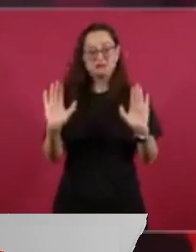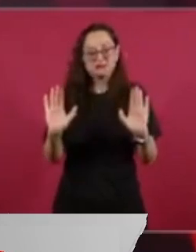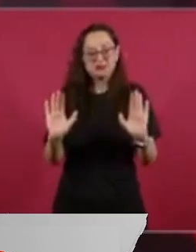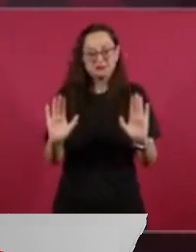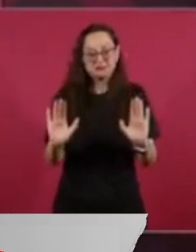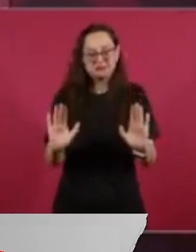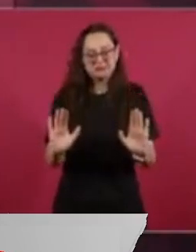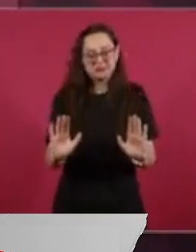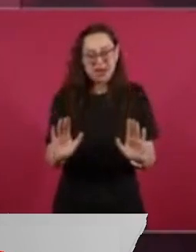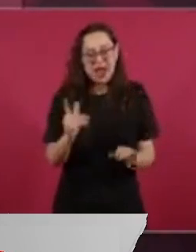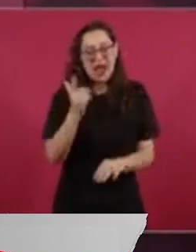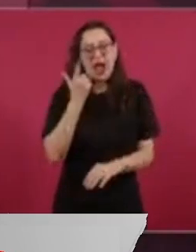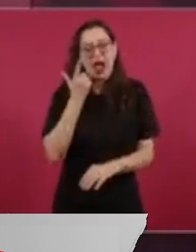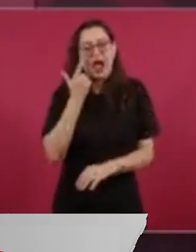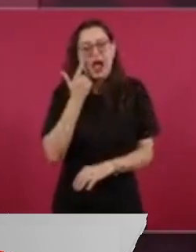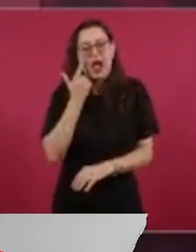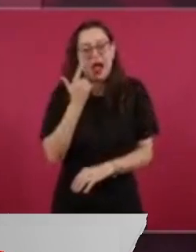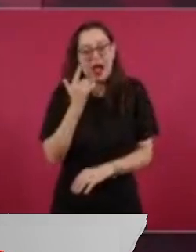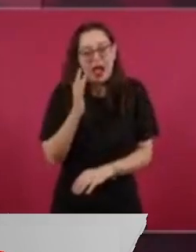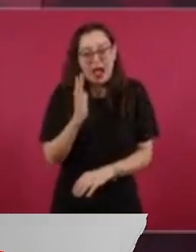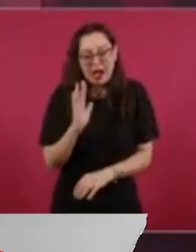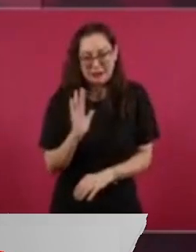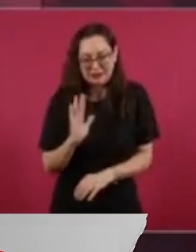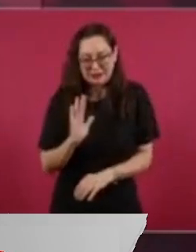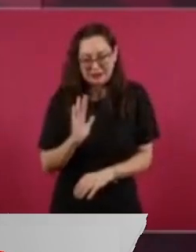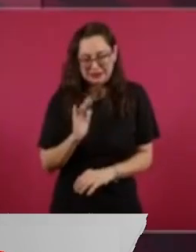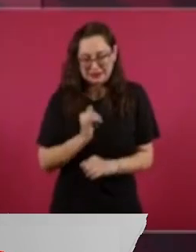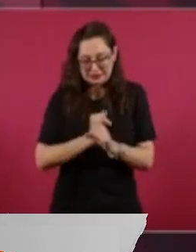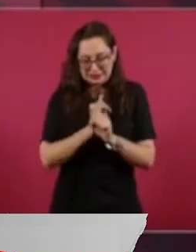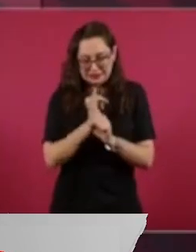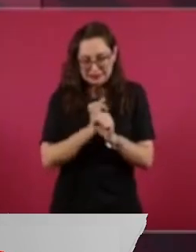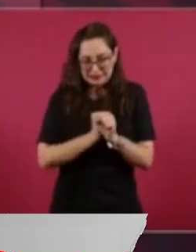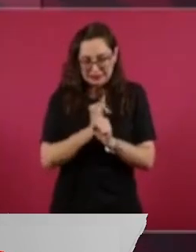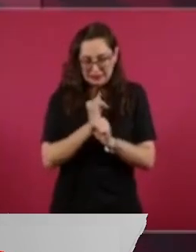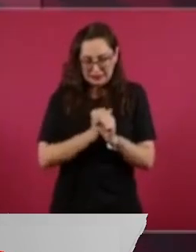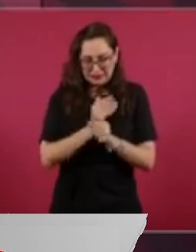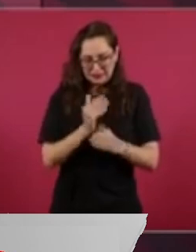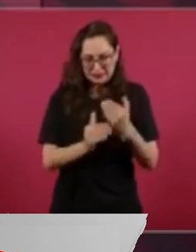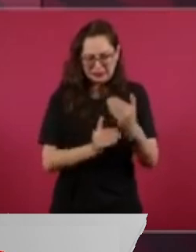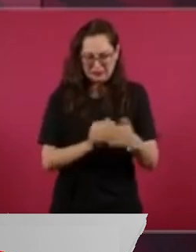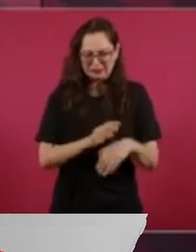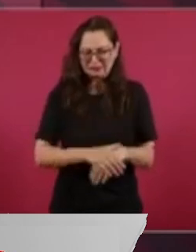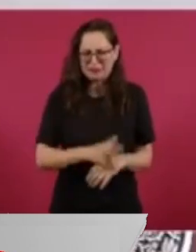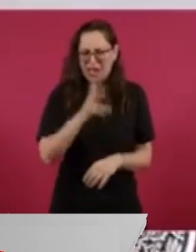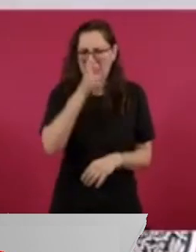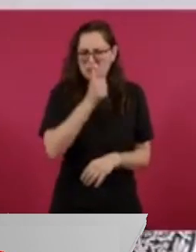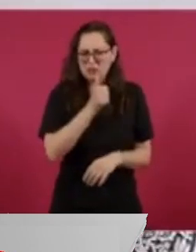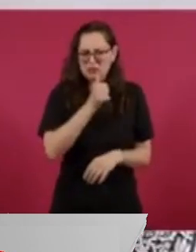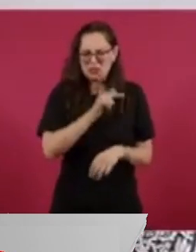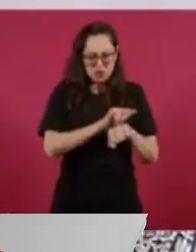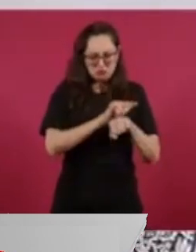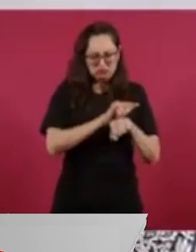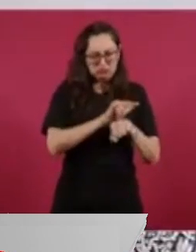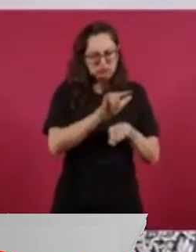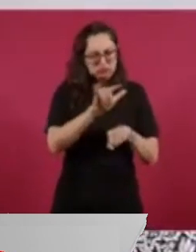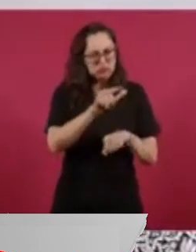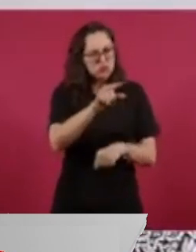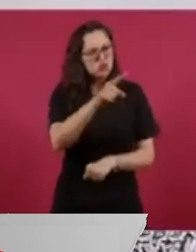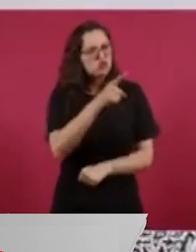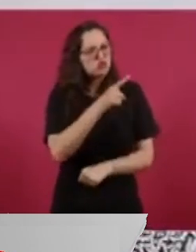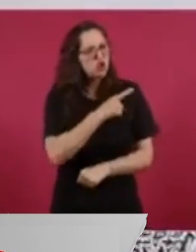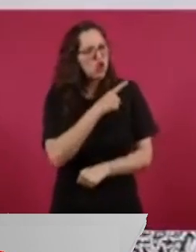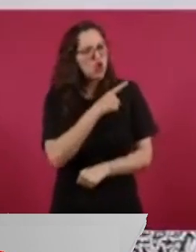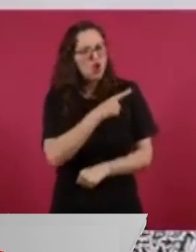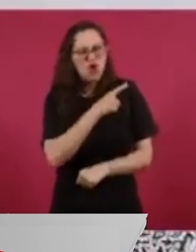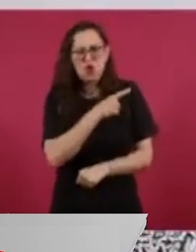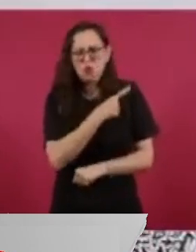¿no? Exacto. De Hermosillo, y llegan 3, que pasó,